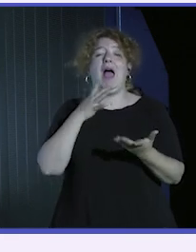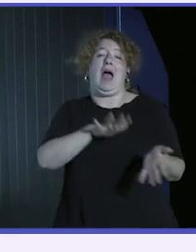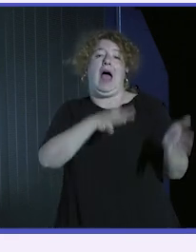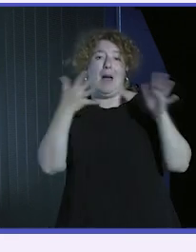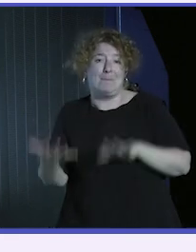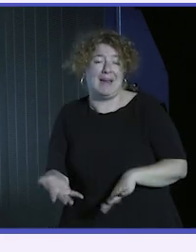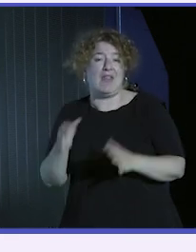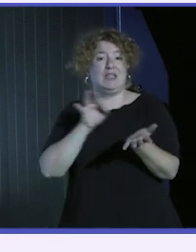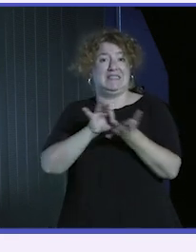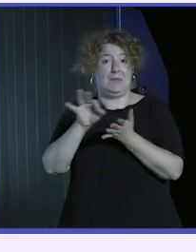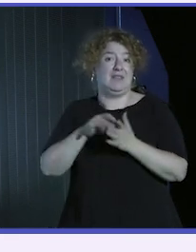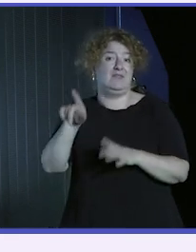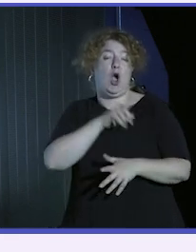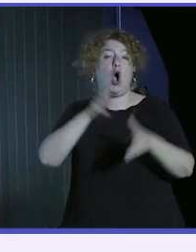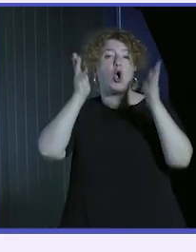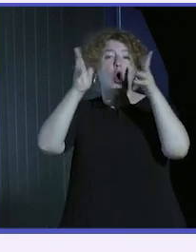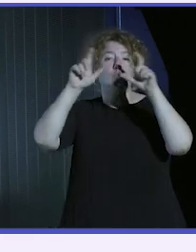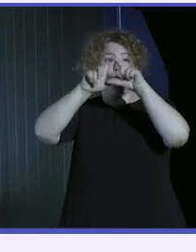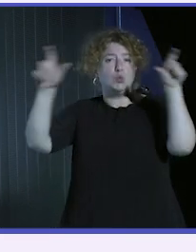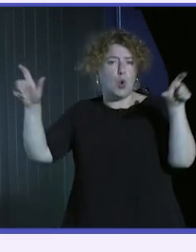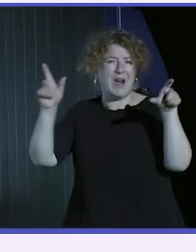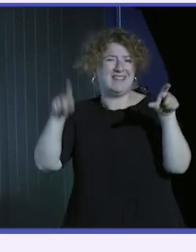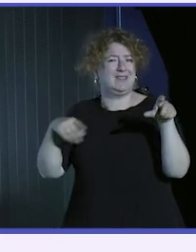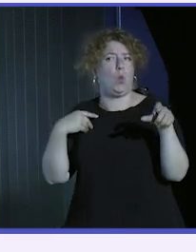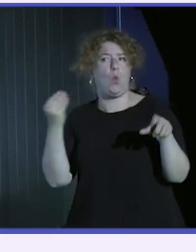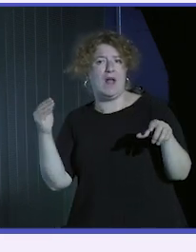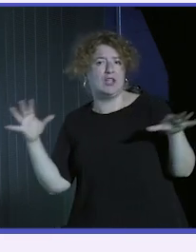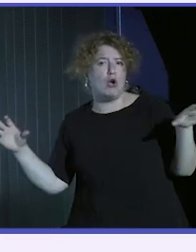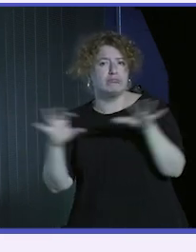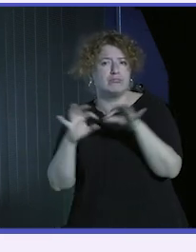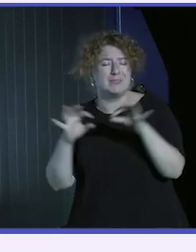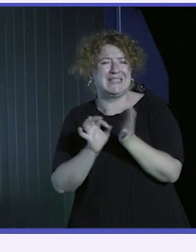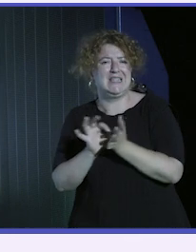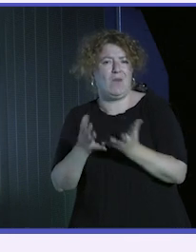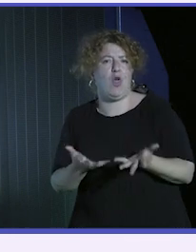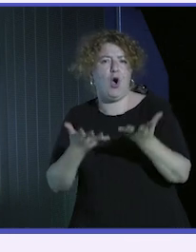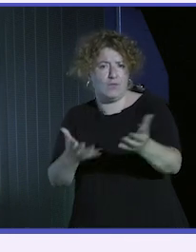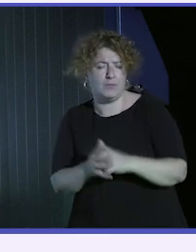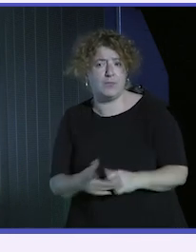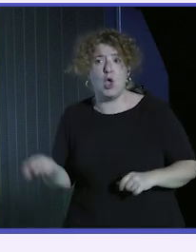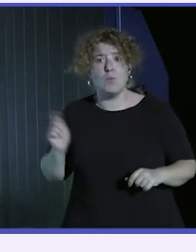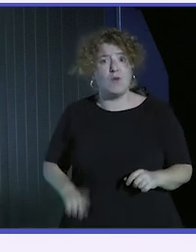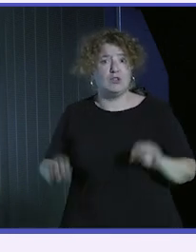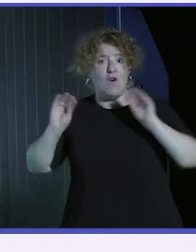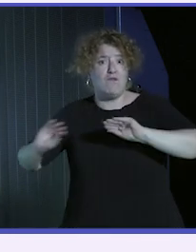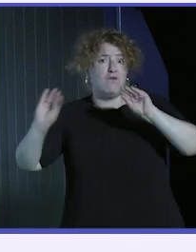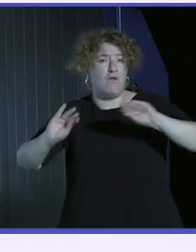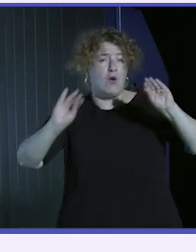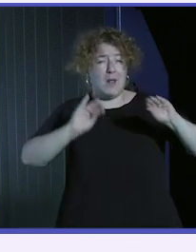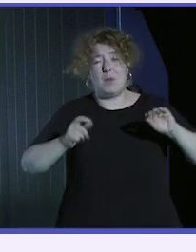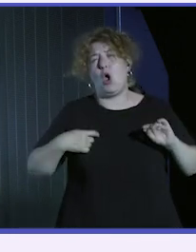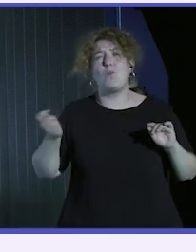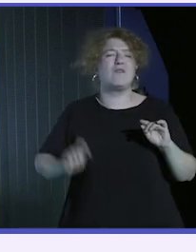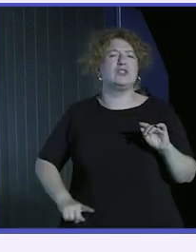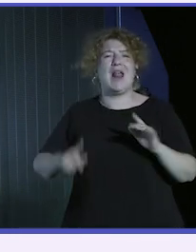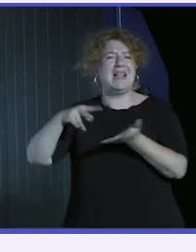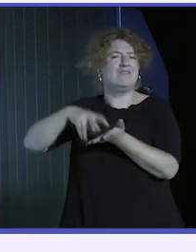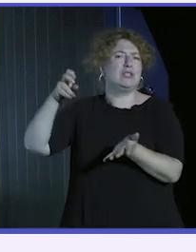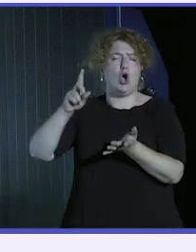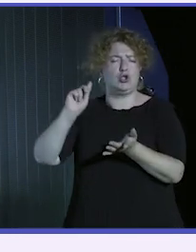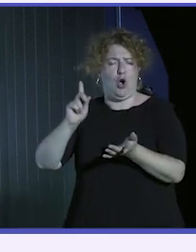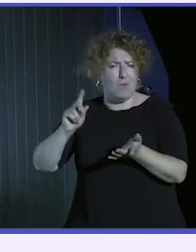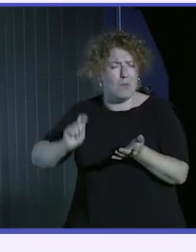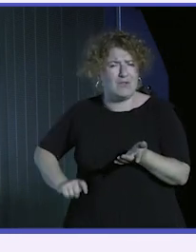que desarrollar servicios en torno a la cuántica. El talento, hay que formar profesionales y profesionales diversos. Las compañías y